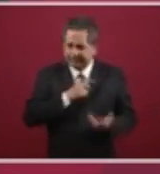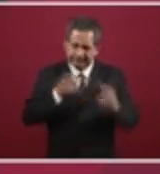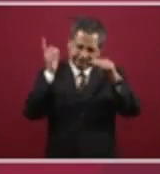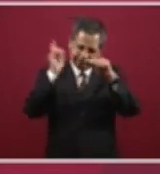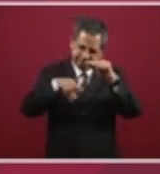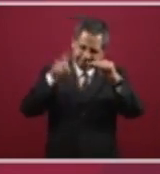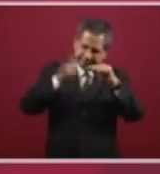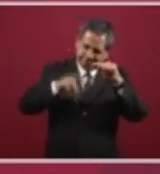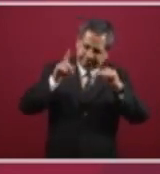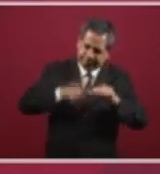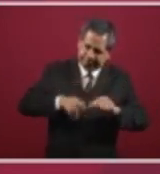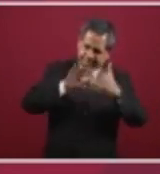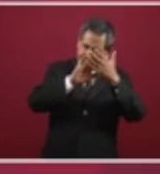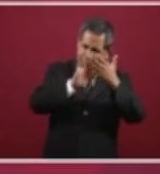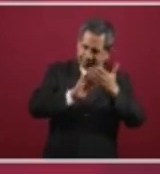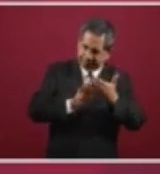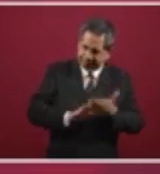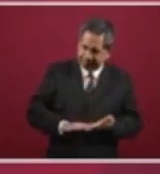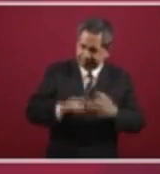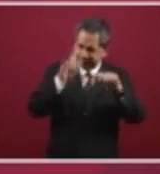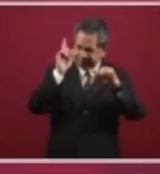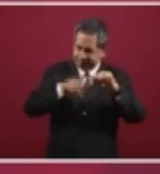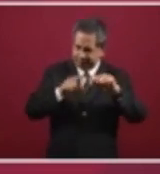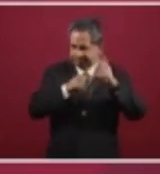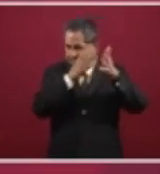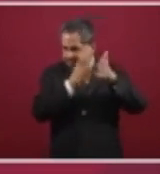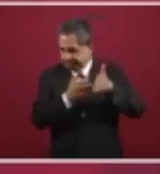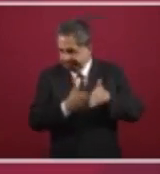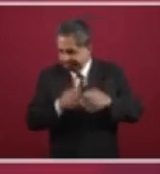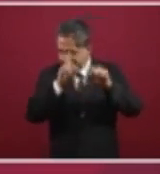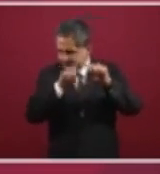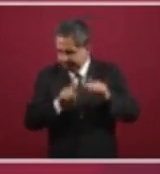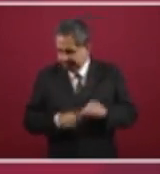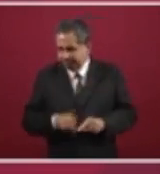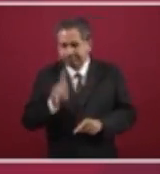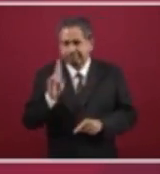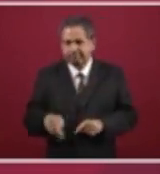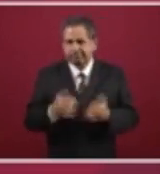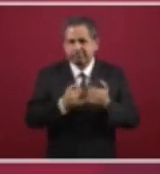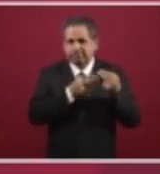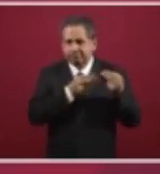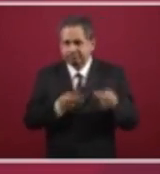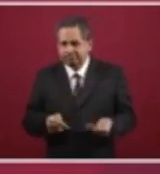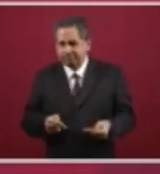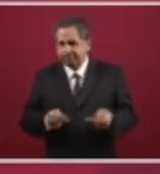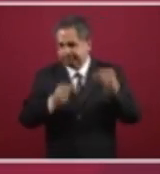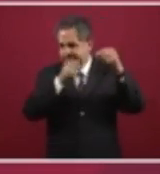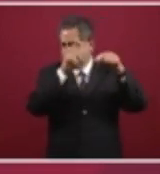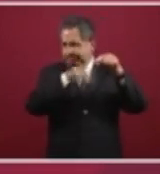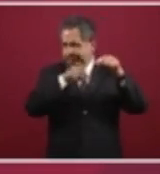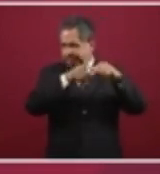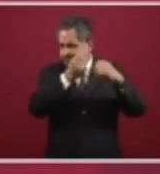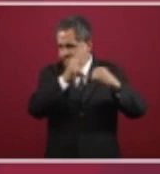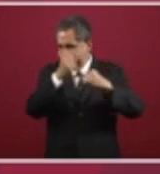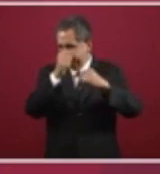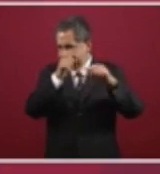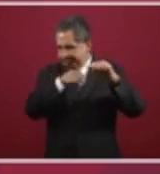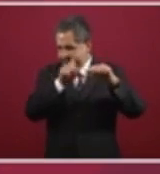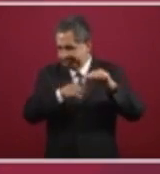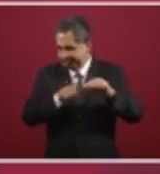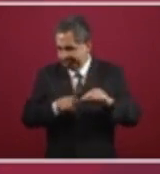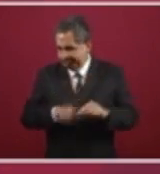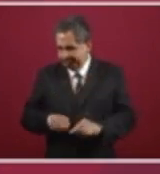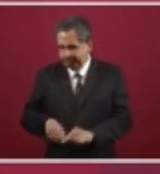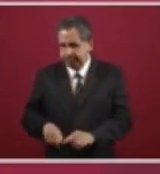erradicarla de esa manera, de arriba para abajo, como se limpian las escaleras. Y ya empezamos arriba.